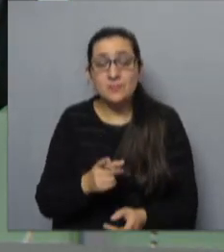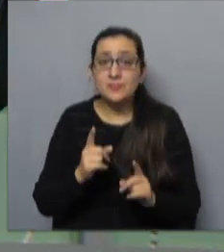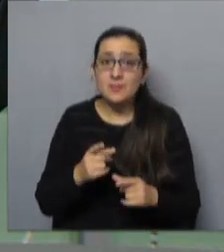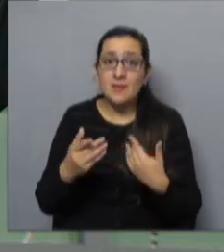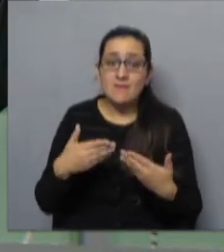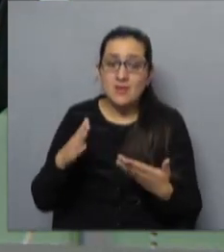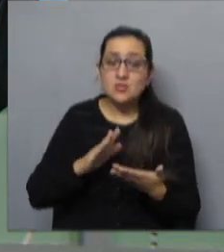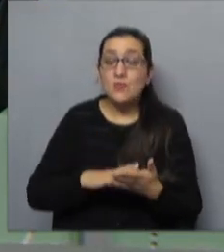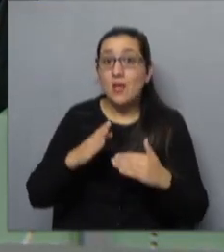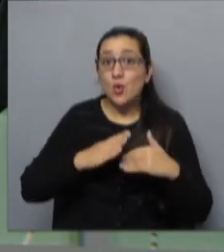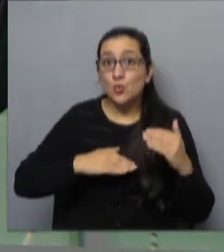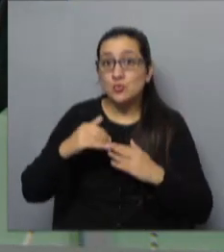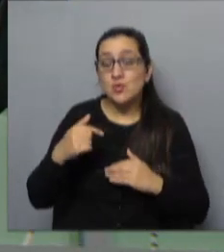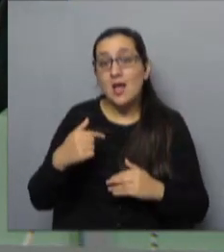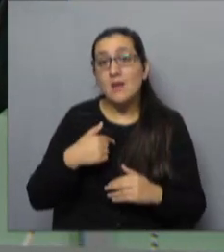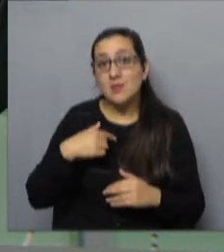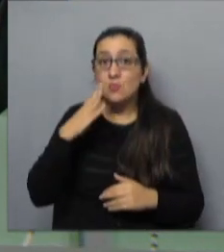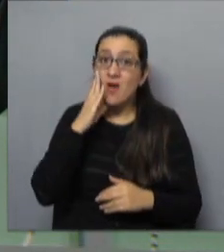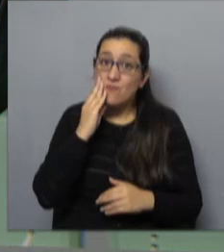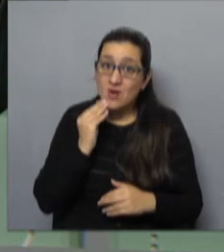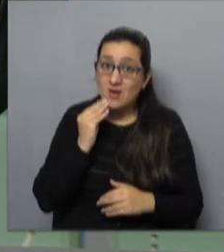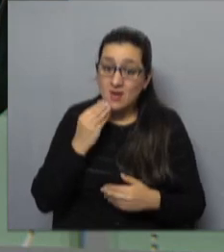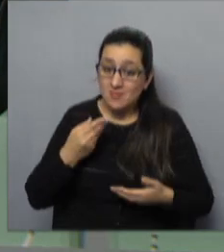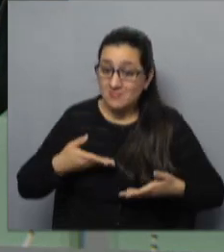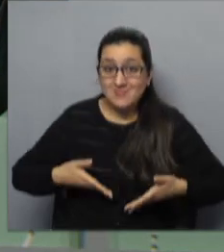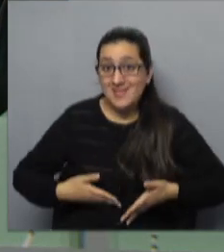construcción. A mí, como abuela, me parieron las madres.